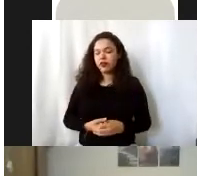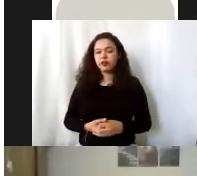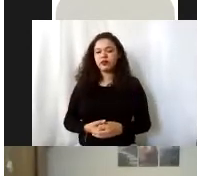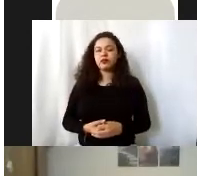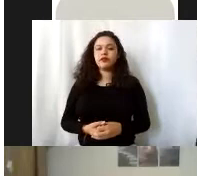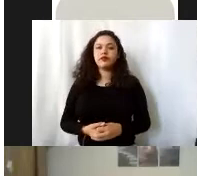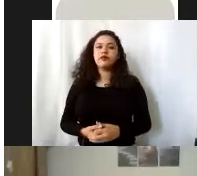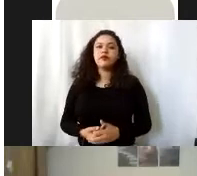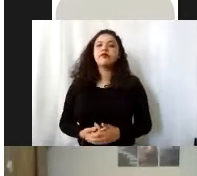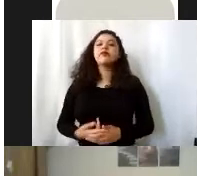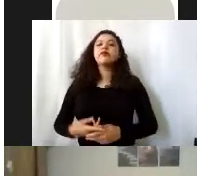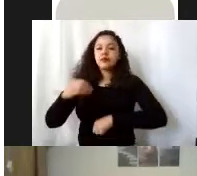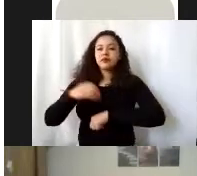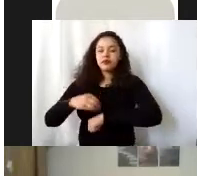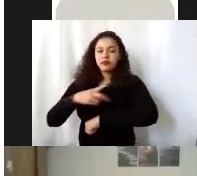debe considerar